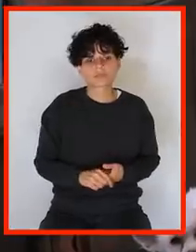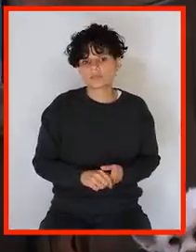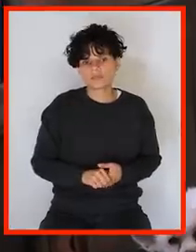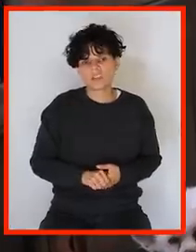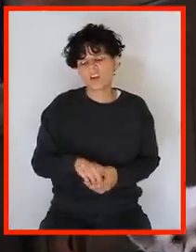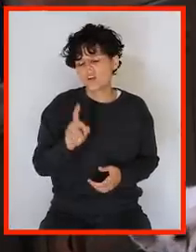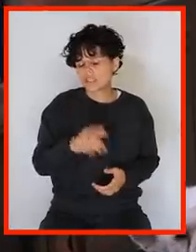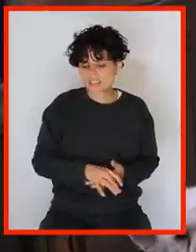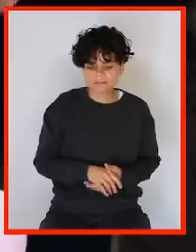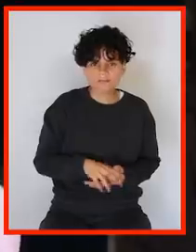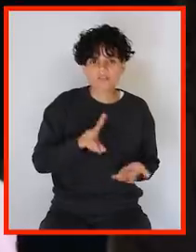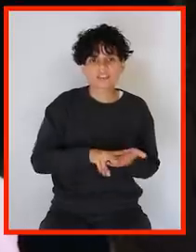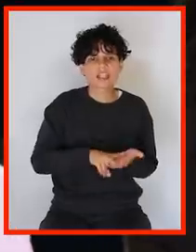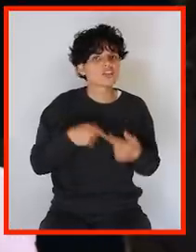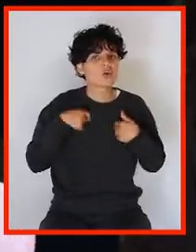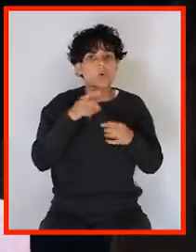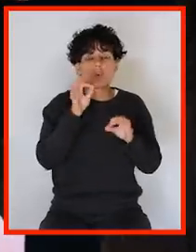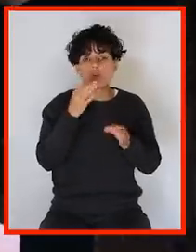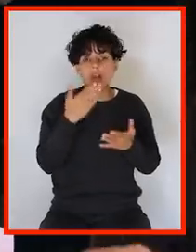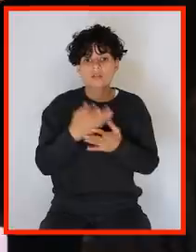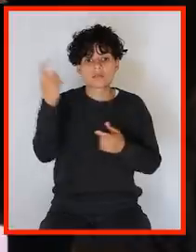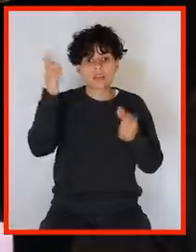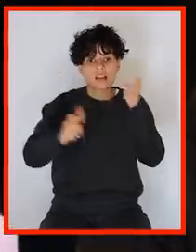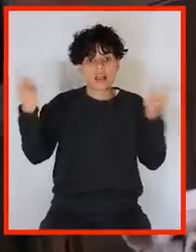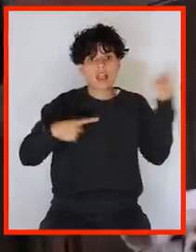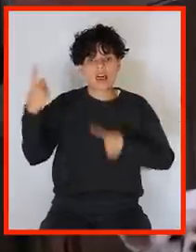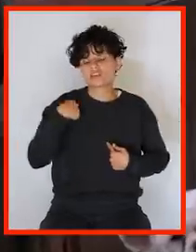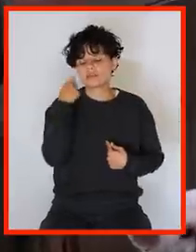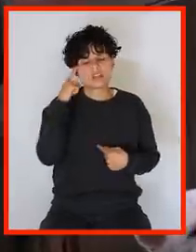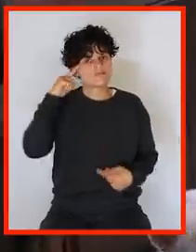No, fue una wea que yo me volví loco. Maté gente.